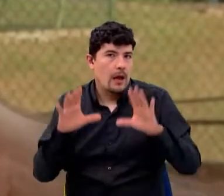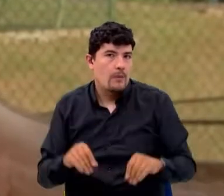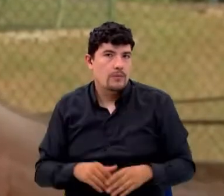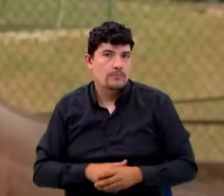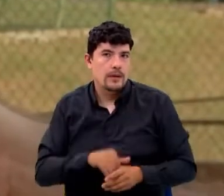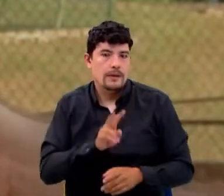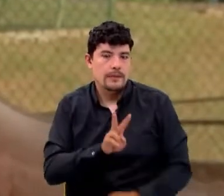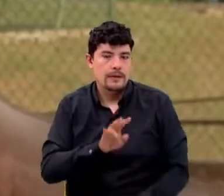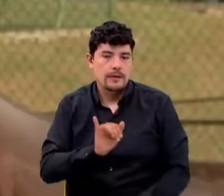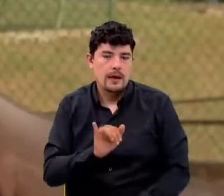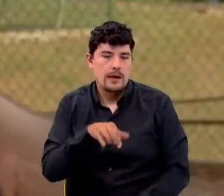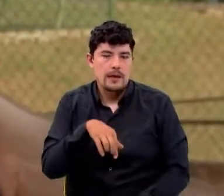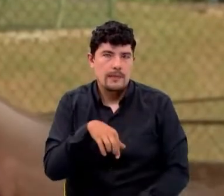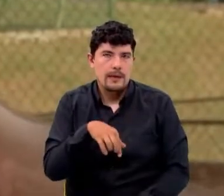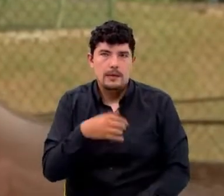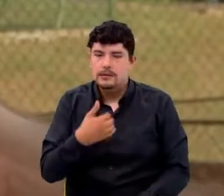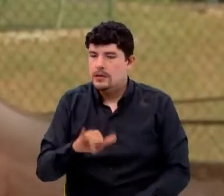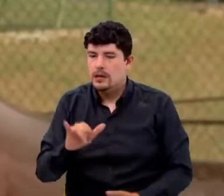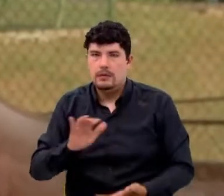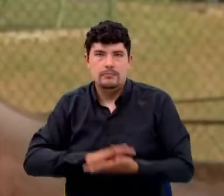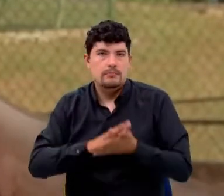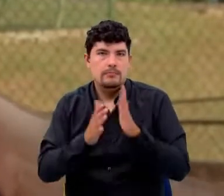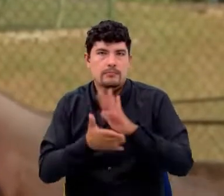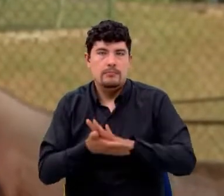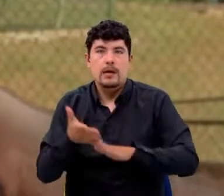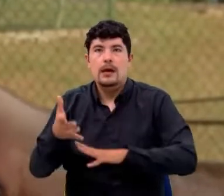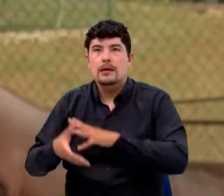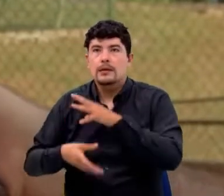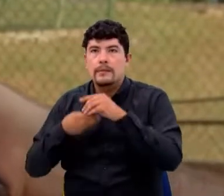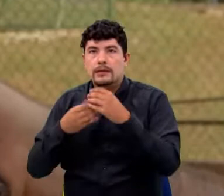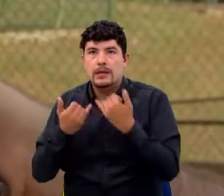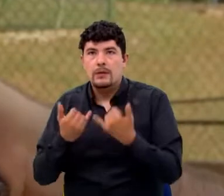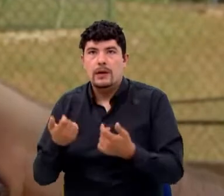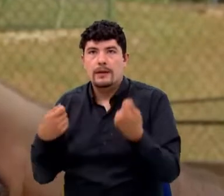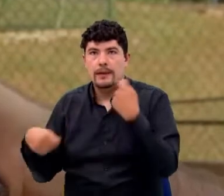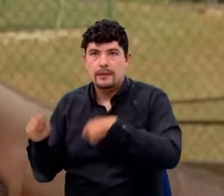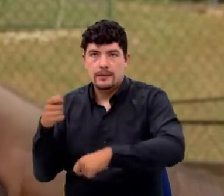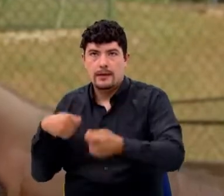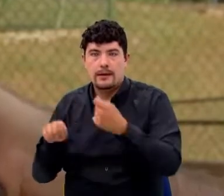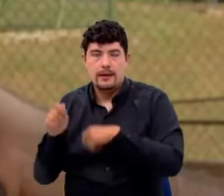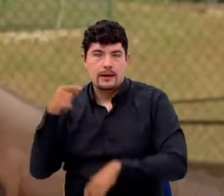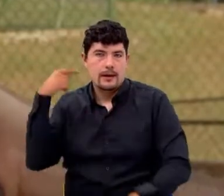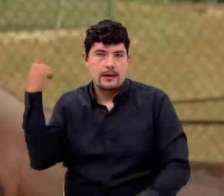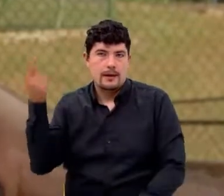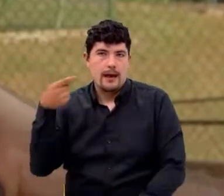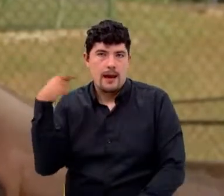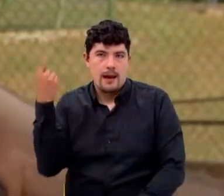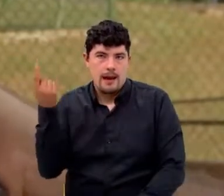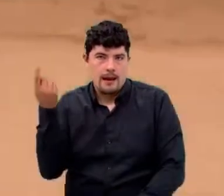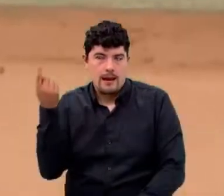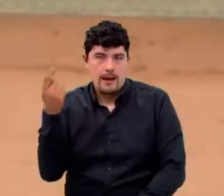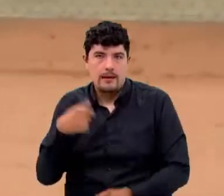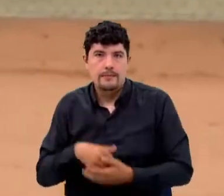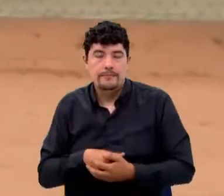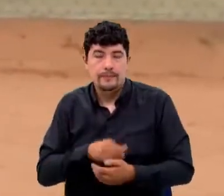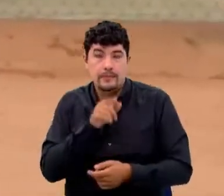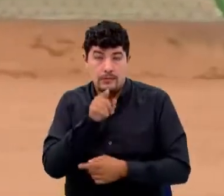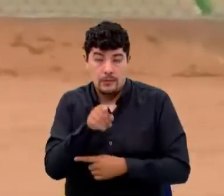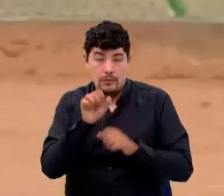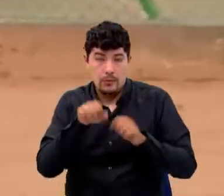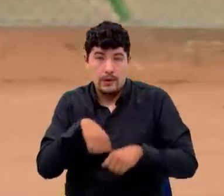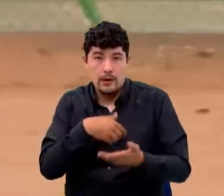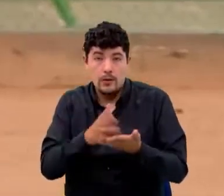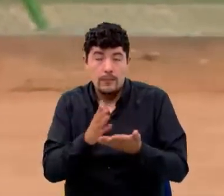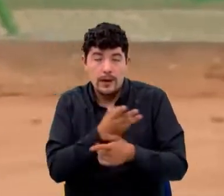VIP, ya VIP está sold out. Y estamos terminando de vender general. Las boletas son en tuboleta.com o